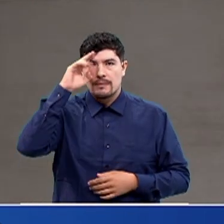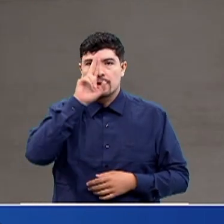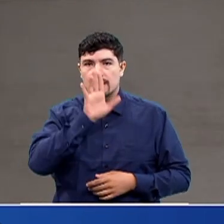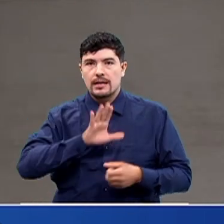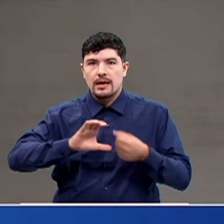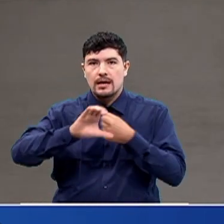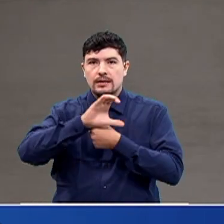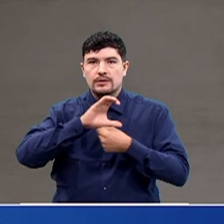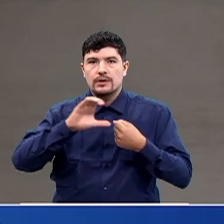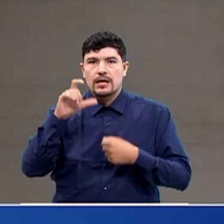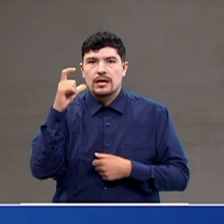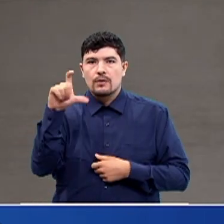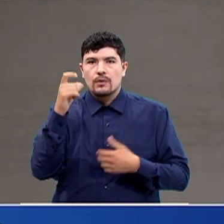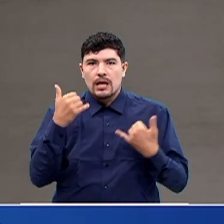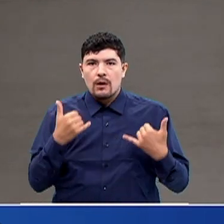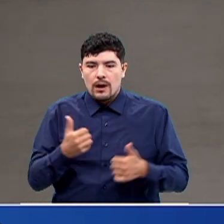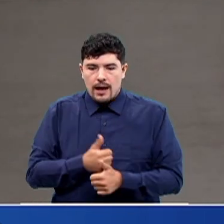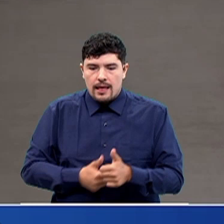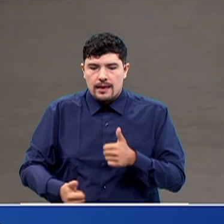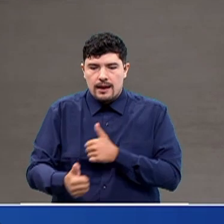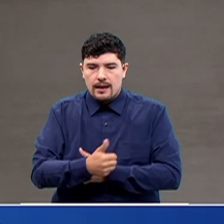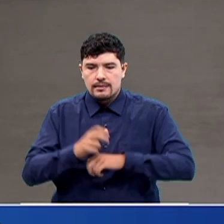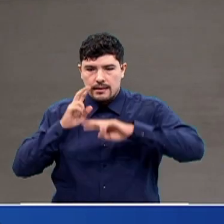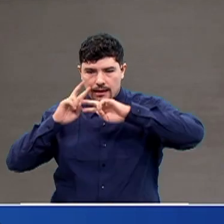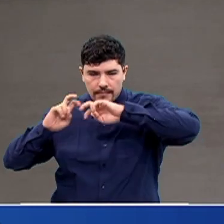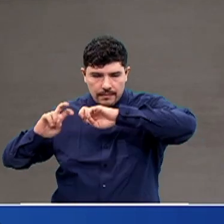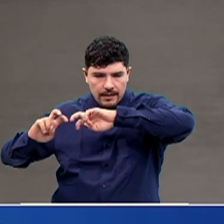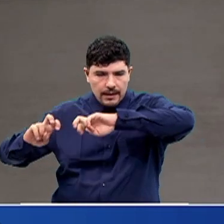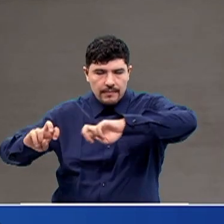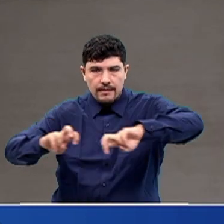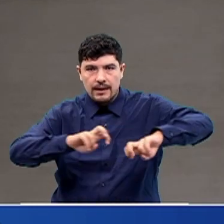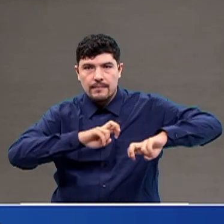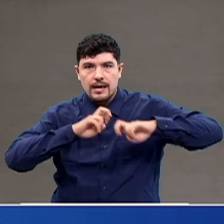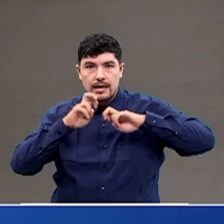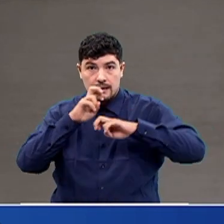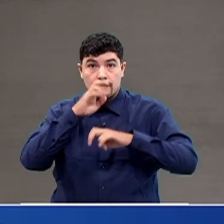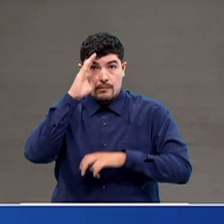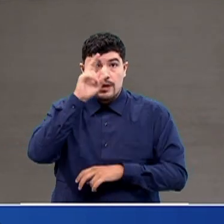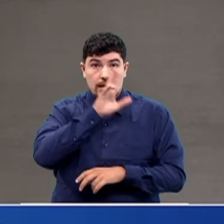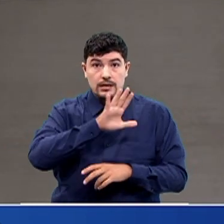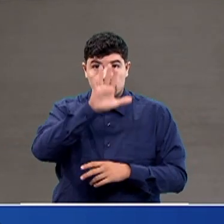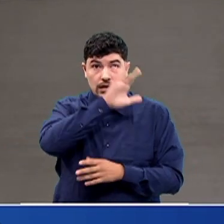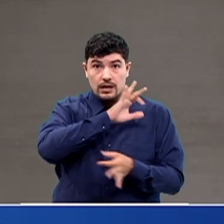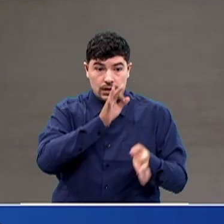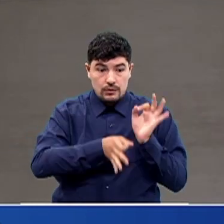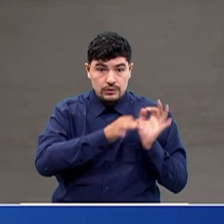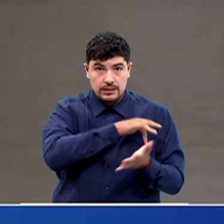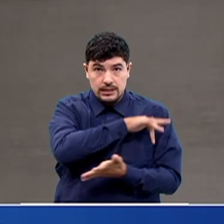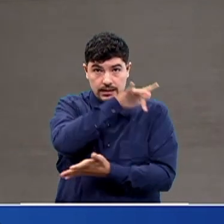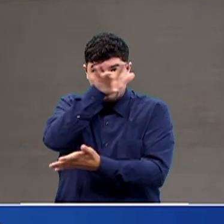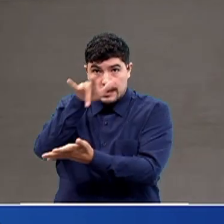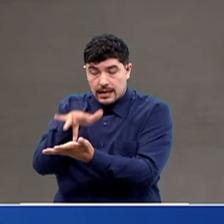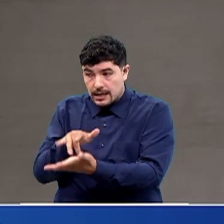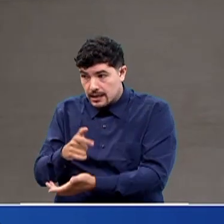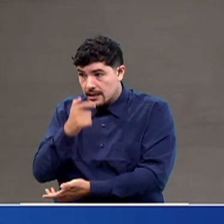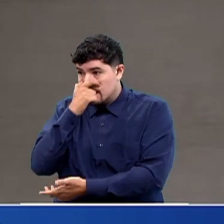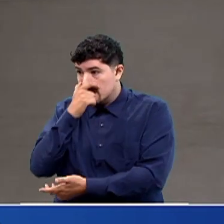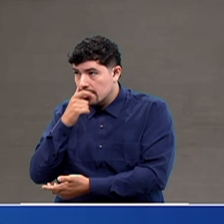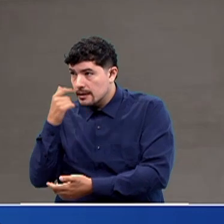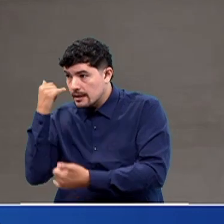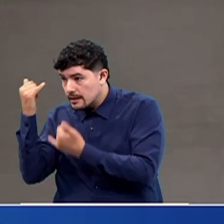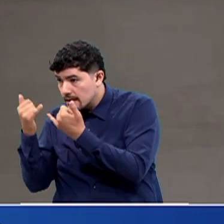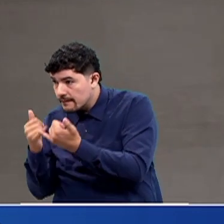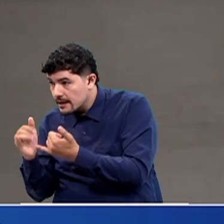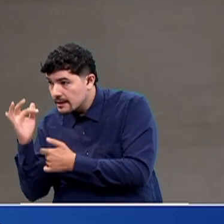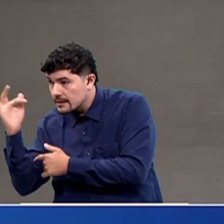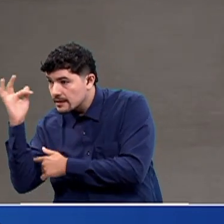Cúcuta que se adelantara una investigación. Inmediatamente se trasladó a ese lugar. La Justicia Penal Militar, el señor juez, fue mismo y tomó las